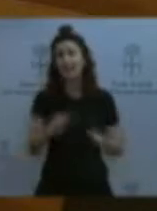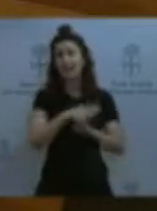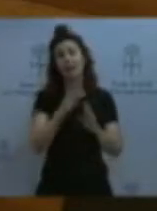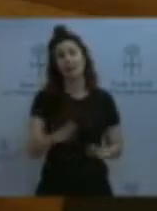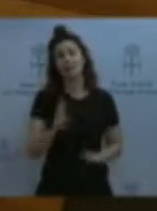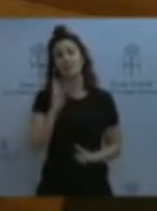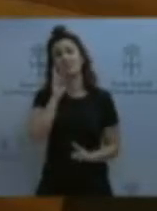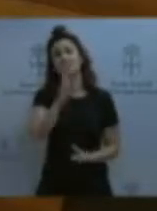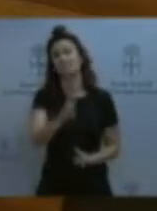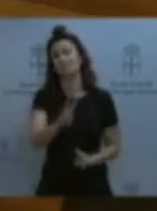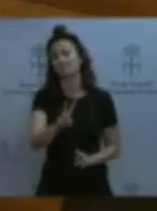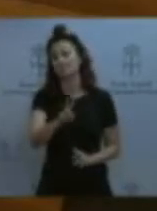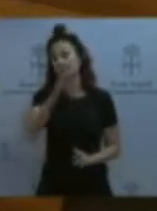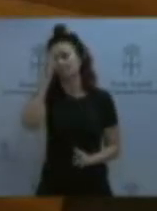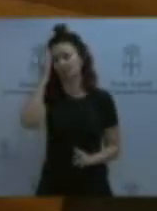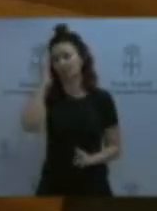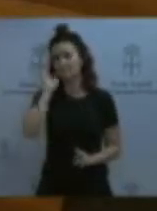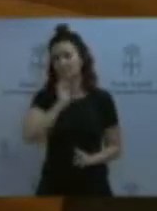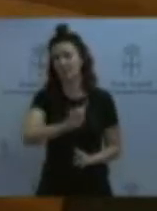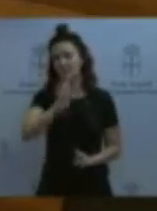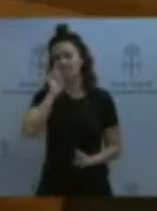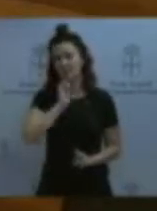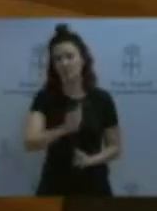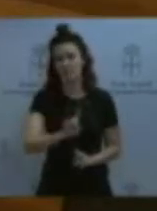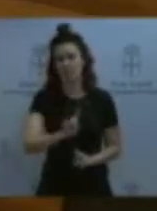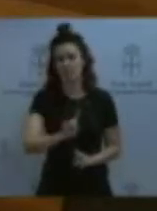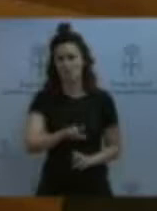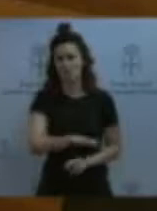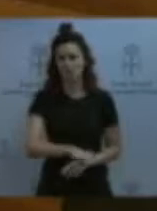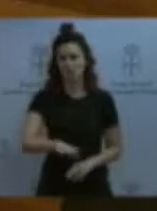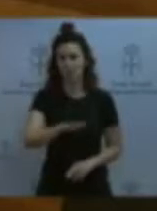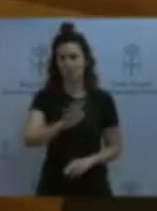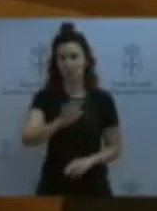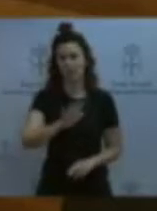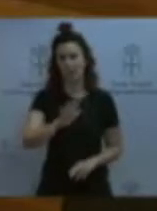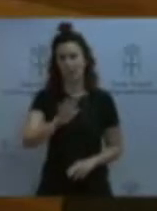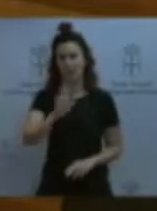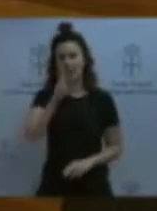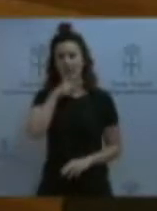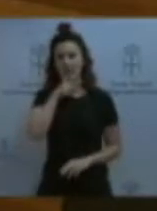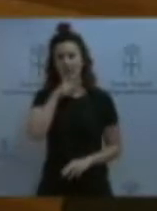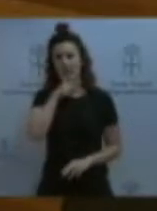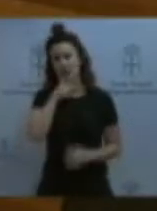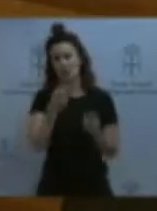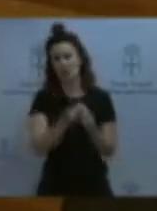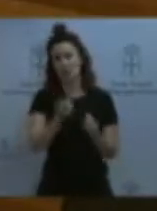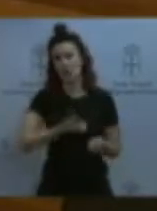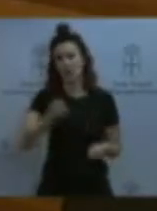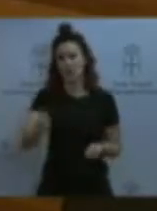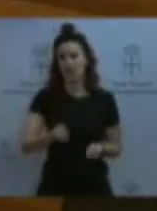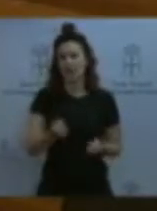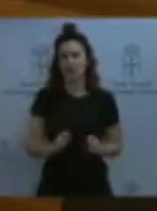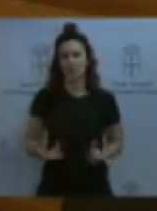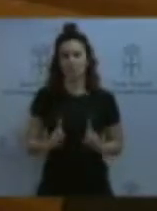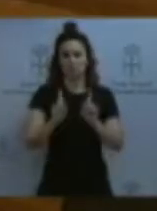en Valdés con el alcalde non foi más que una farsa, que non foi más que una puesta en escena, pero de ficción.